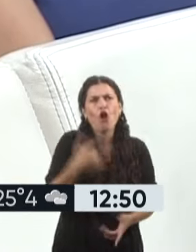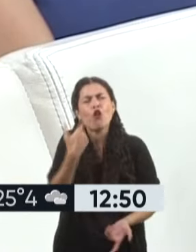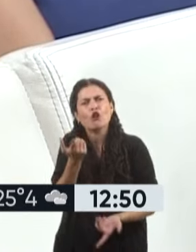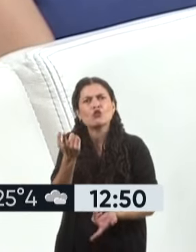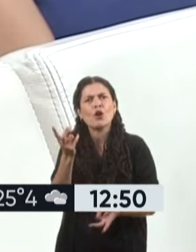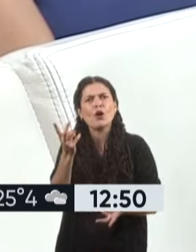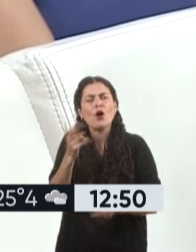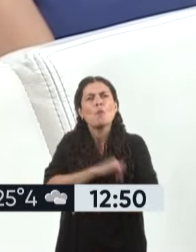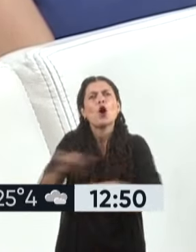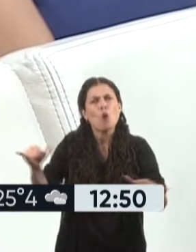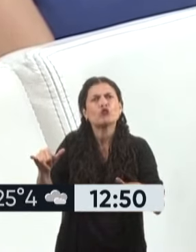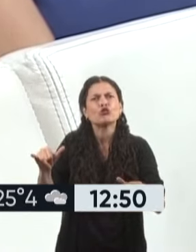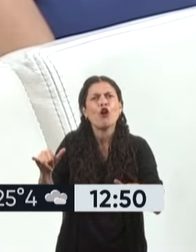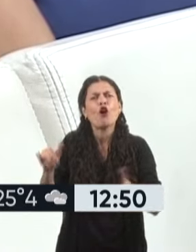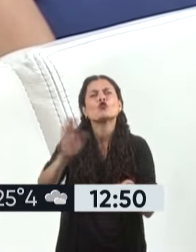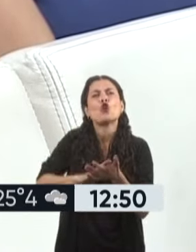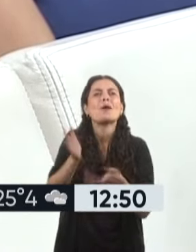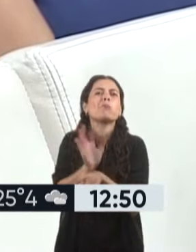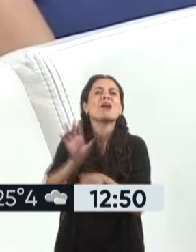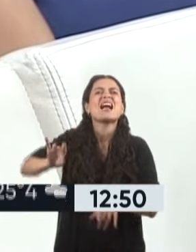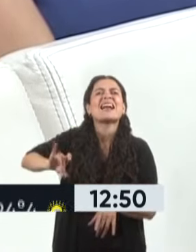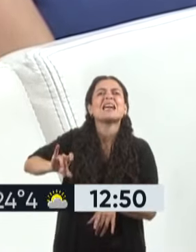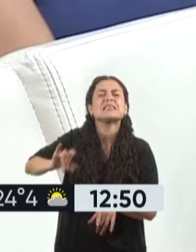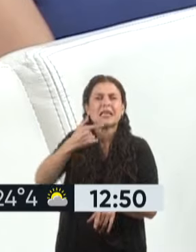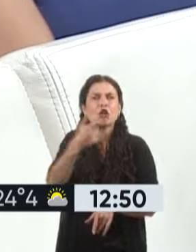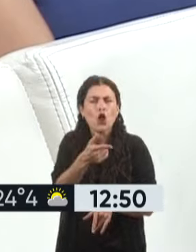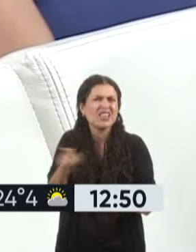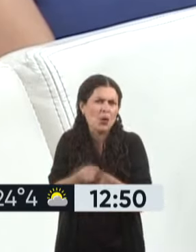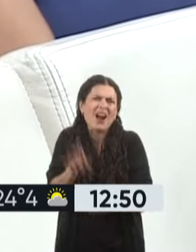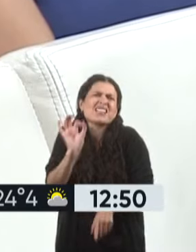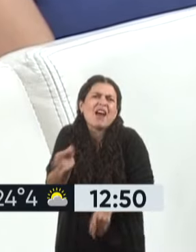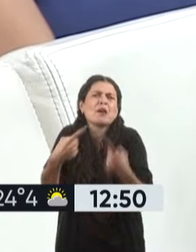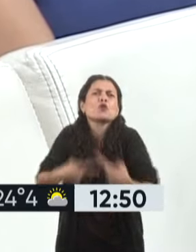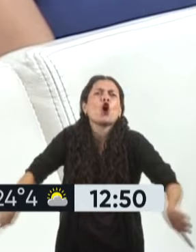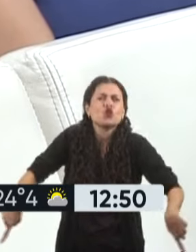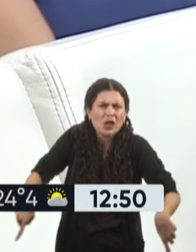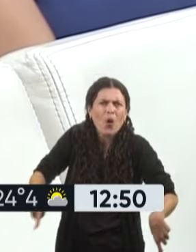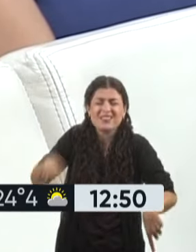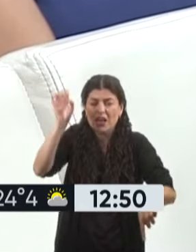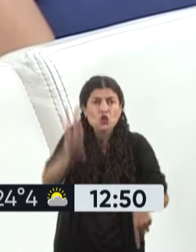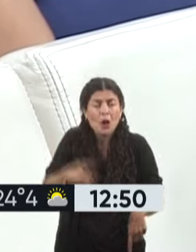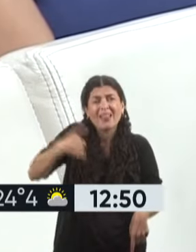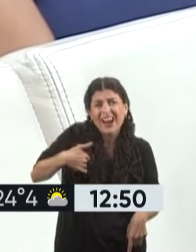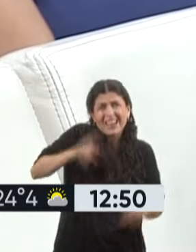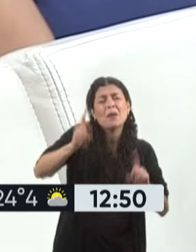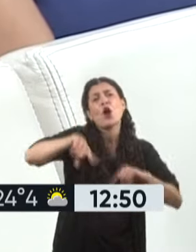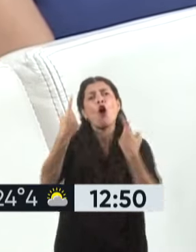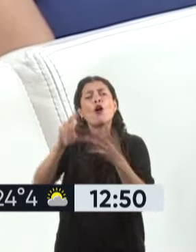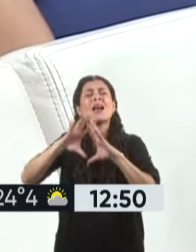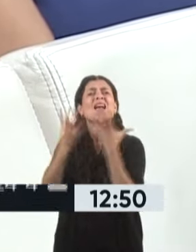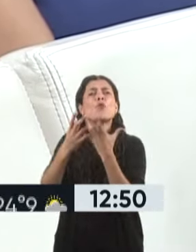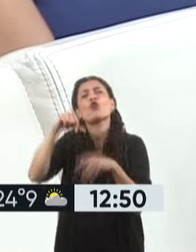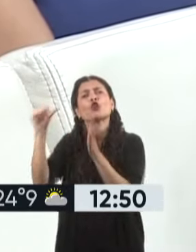ingresos? En este caso, conocemos casos aquí de Argentina y del exterior. Y por otro lado, en la entrevista